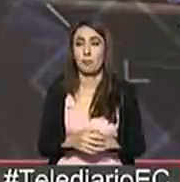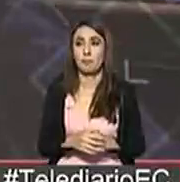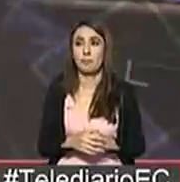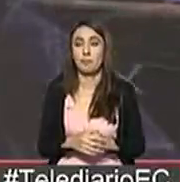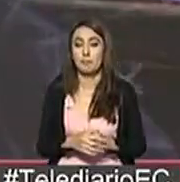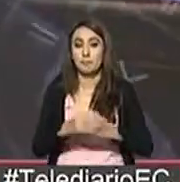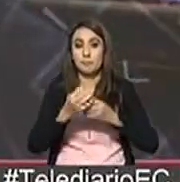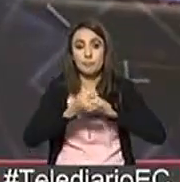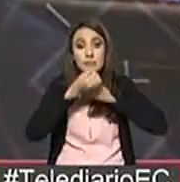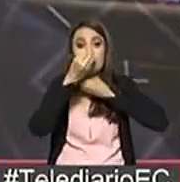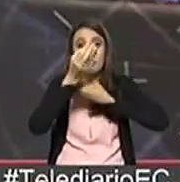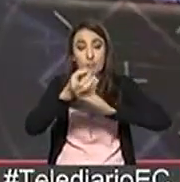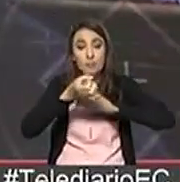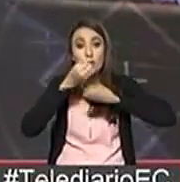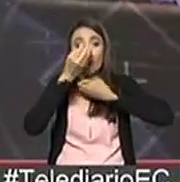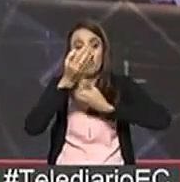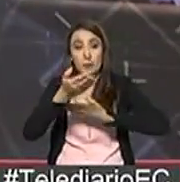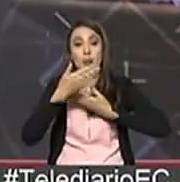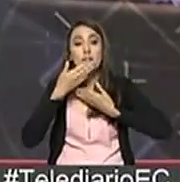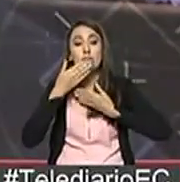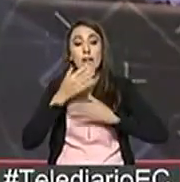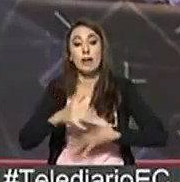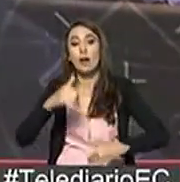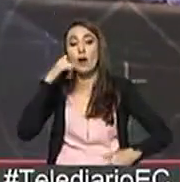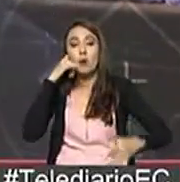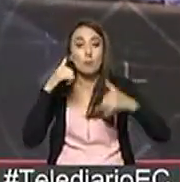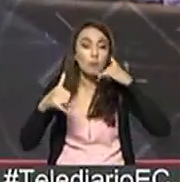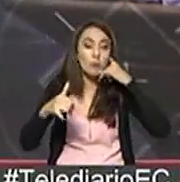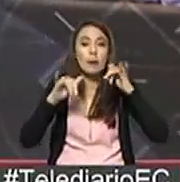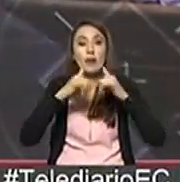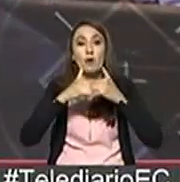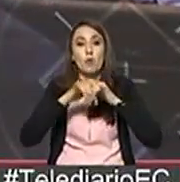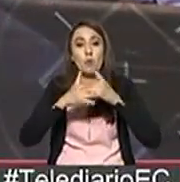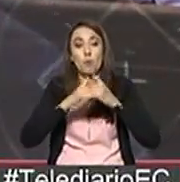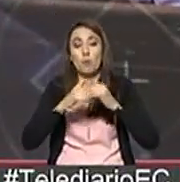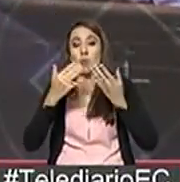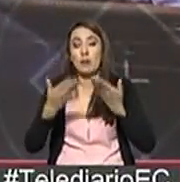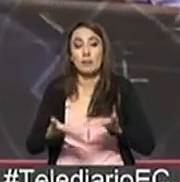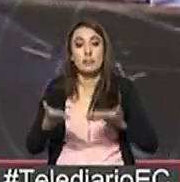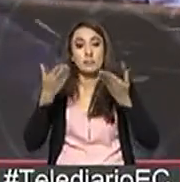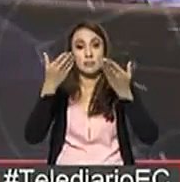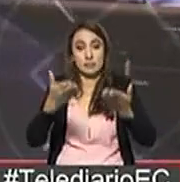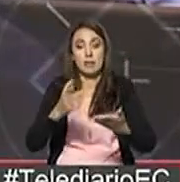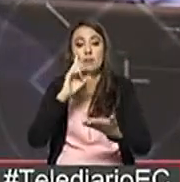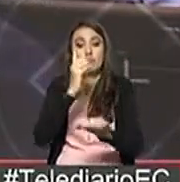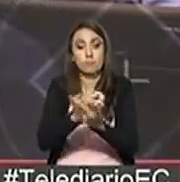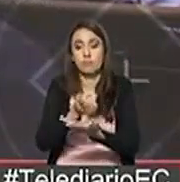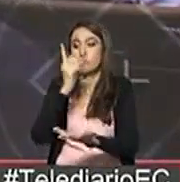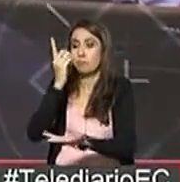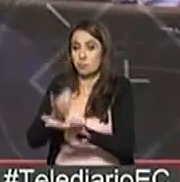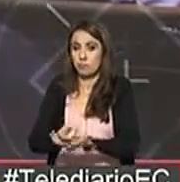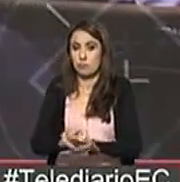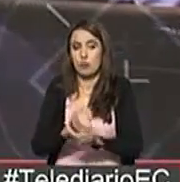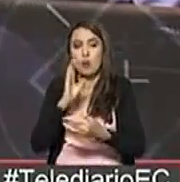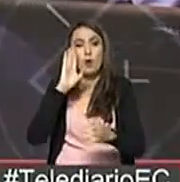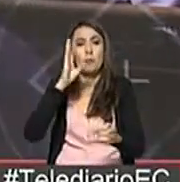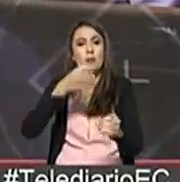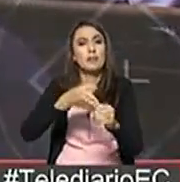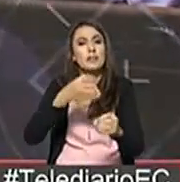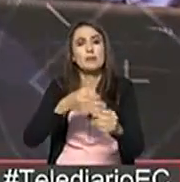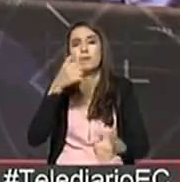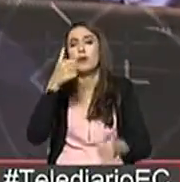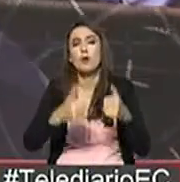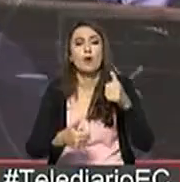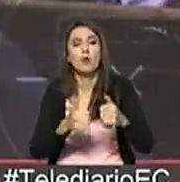Un informe de interceptaciones telefónicas reveló que existió financiamiento y adiestramiento de personal con la finalidad de realizar